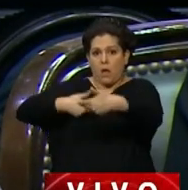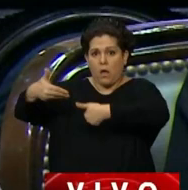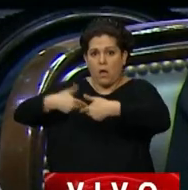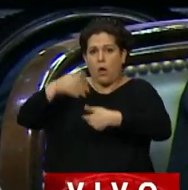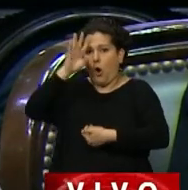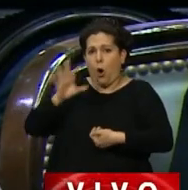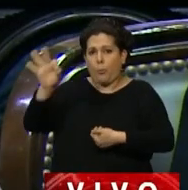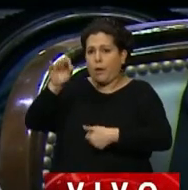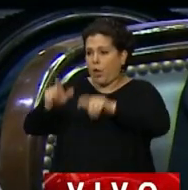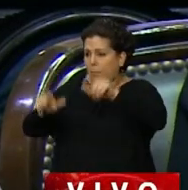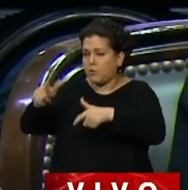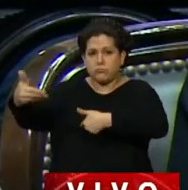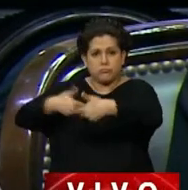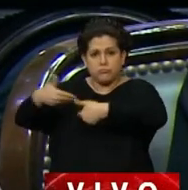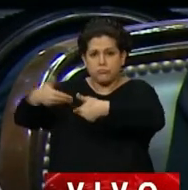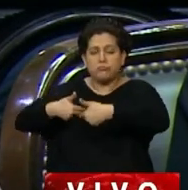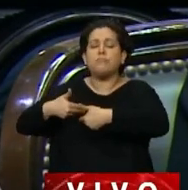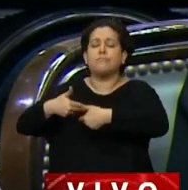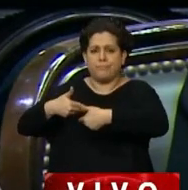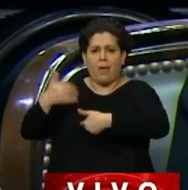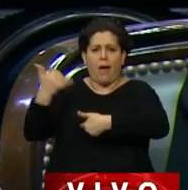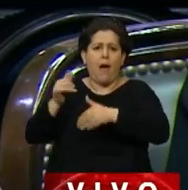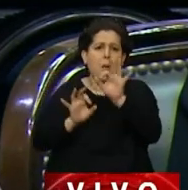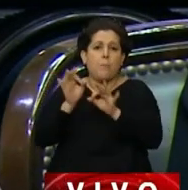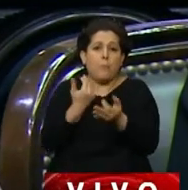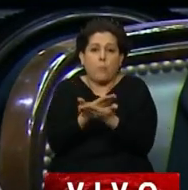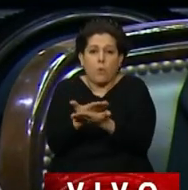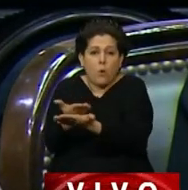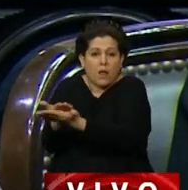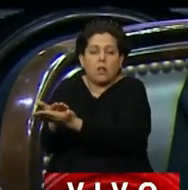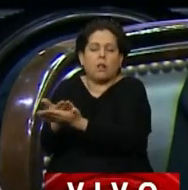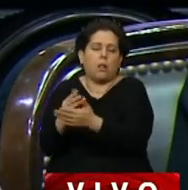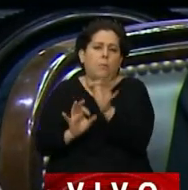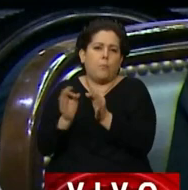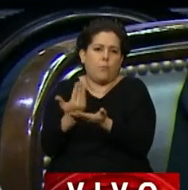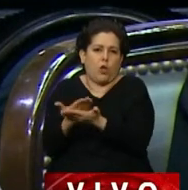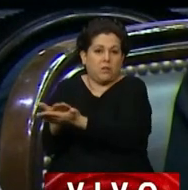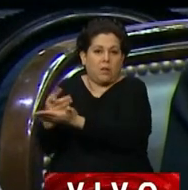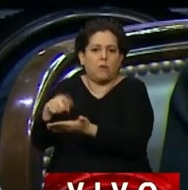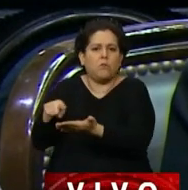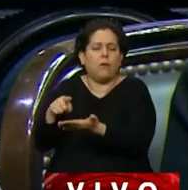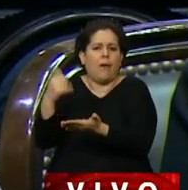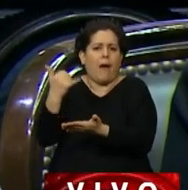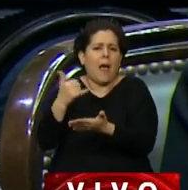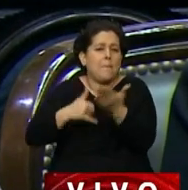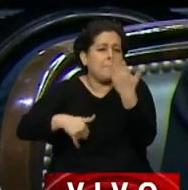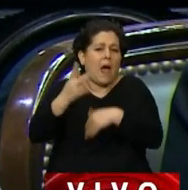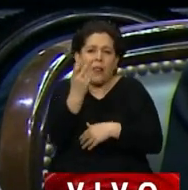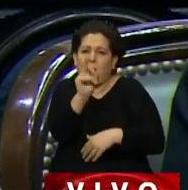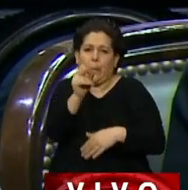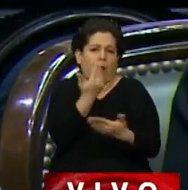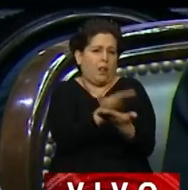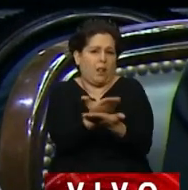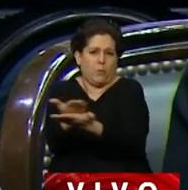pública, y es a través de muchos proyectos de ustedes que esta Cámara cuenta con más de 20 iniciativas